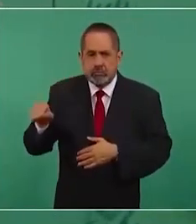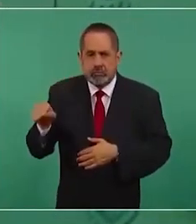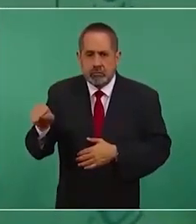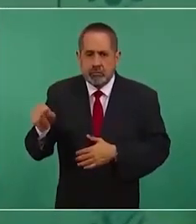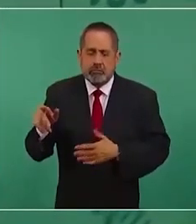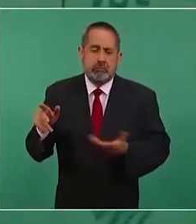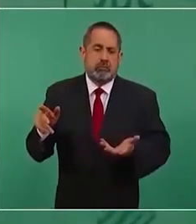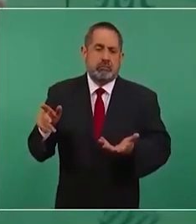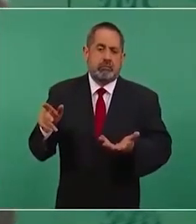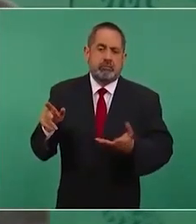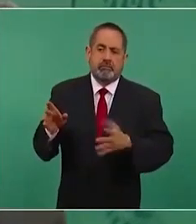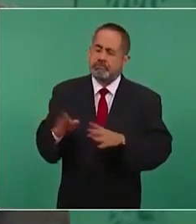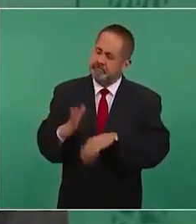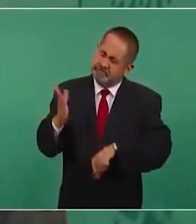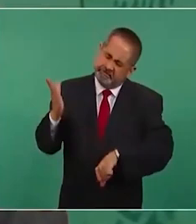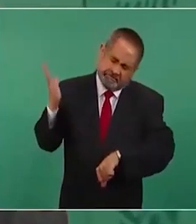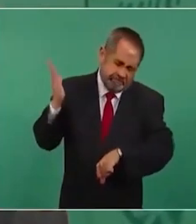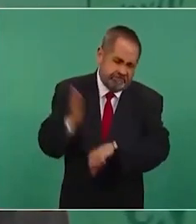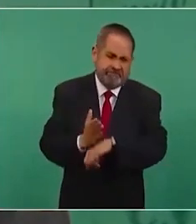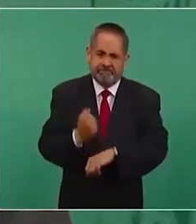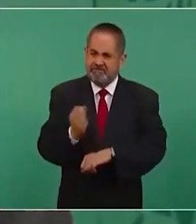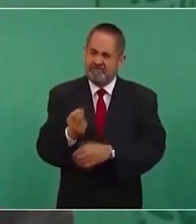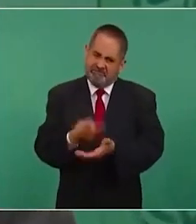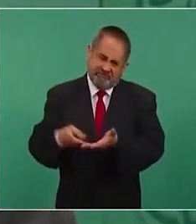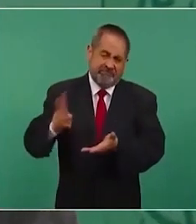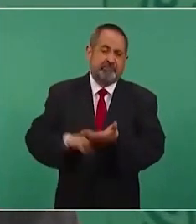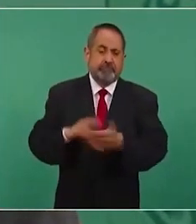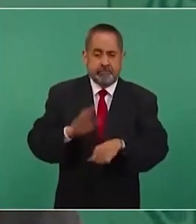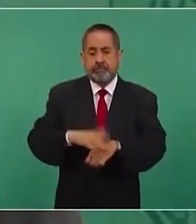de asuntos de todos.